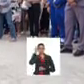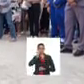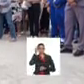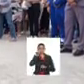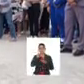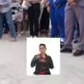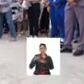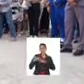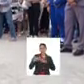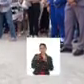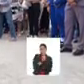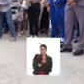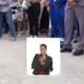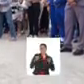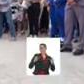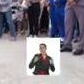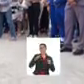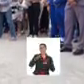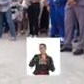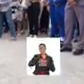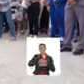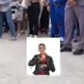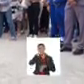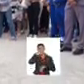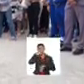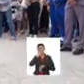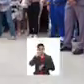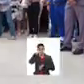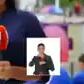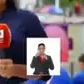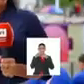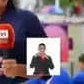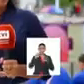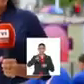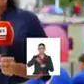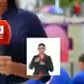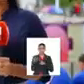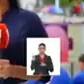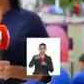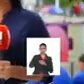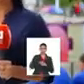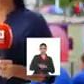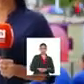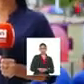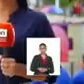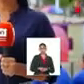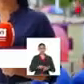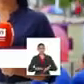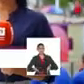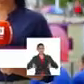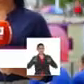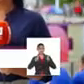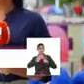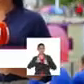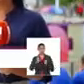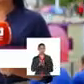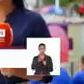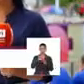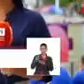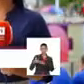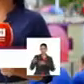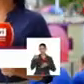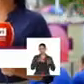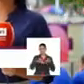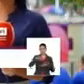para liberar a Cuba de este bloqueo y de las sanciones extraterritoriales de Estados Unidos. De acuerdo con las intervenciones de los participantes,